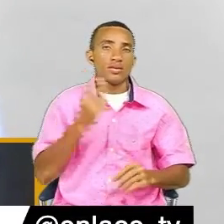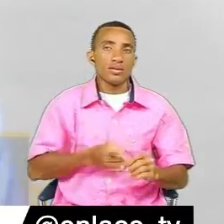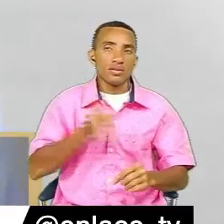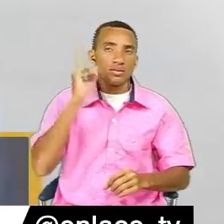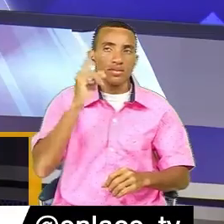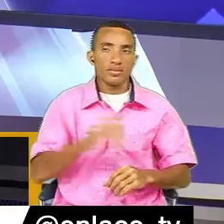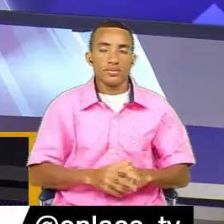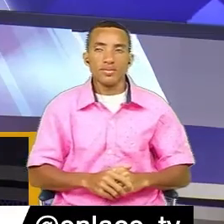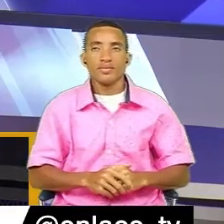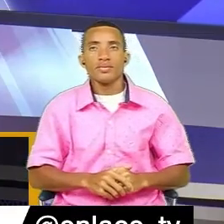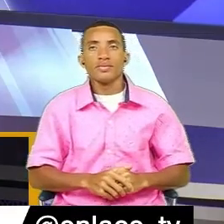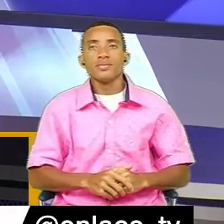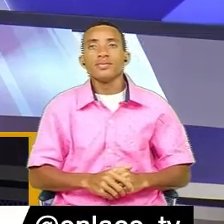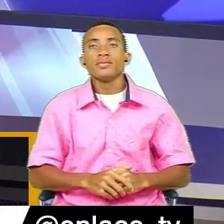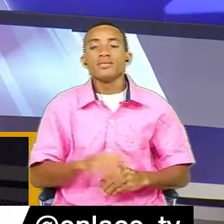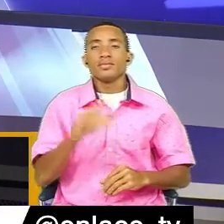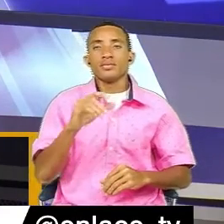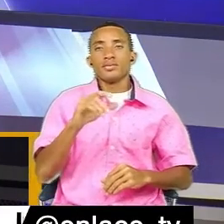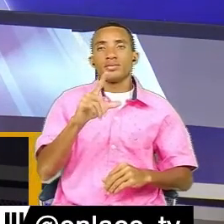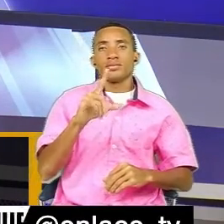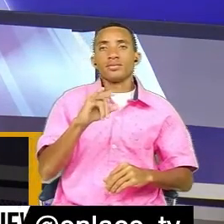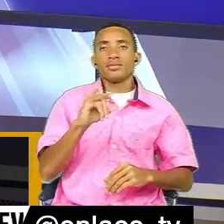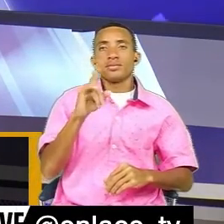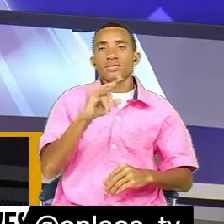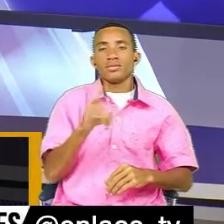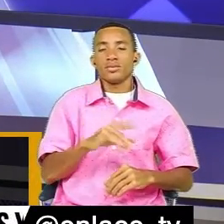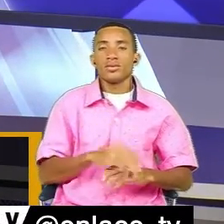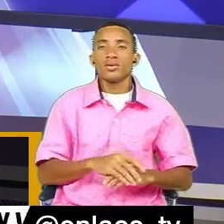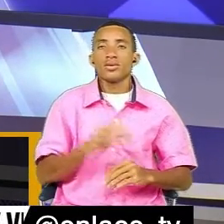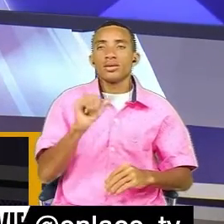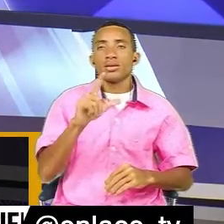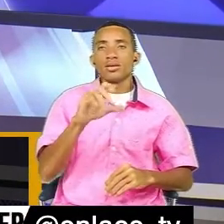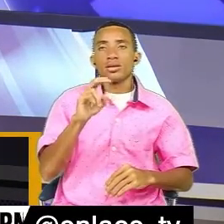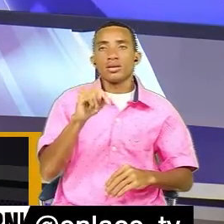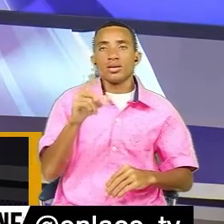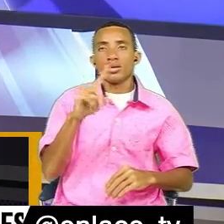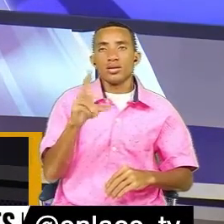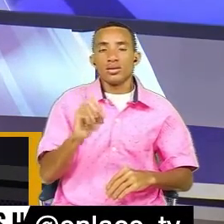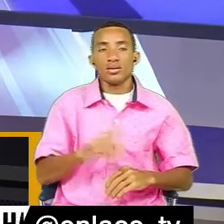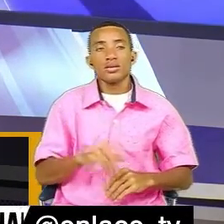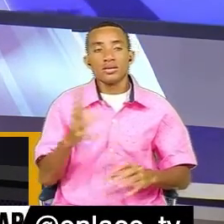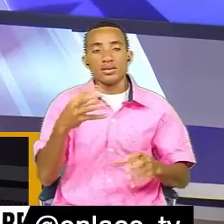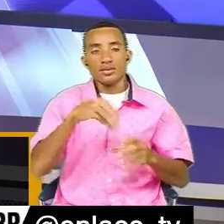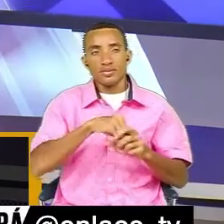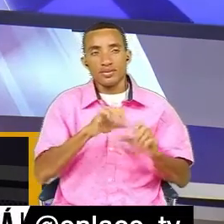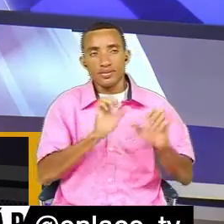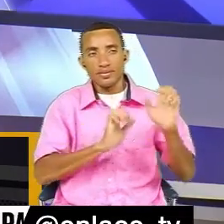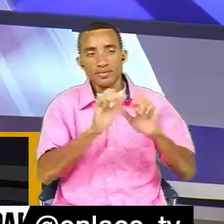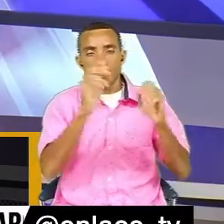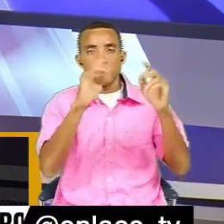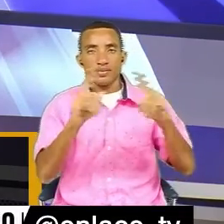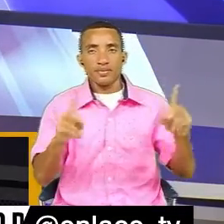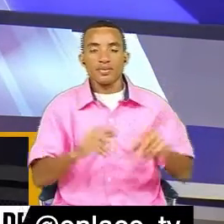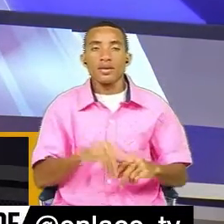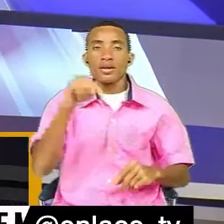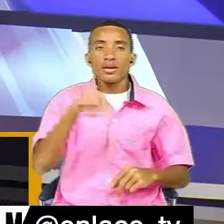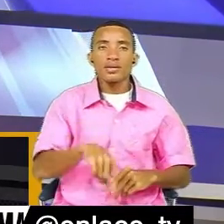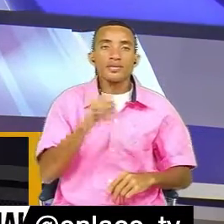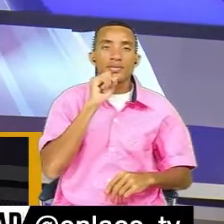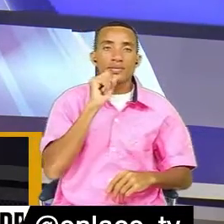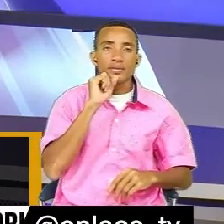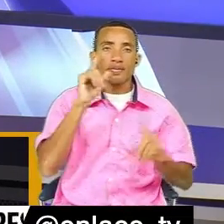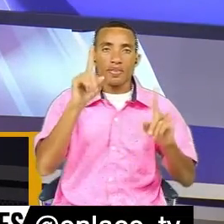por eso. Muy bien, doctor Luis Alonso García Munibe, él hace parte de la Defensoría del Pueblo en Barranca Bermeja y hace